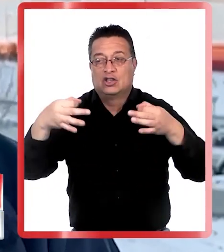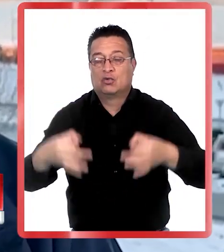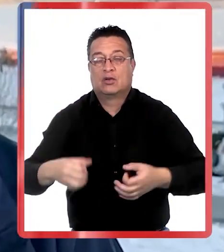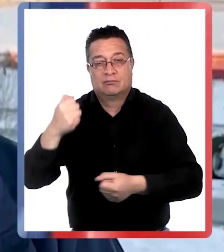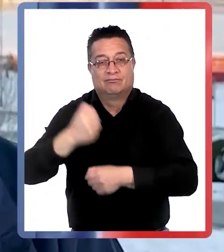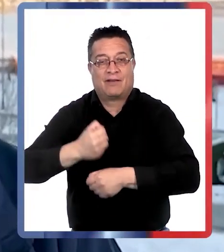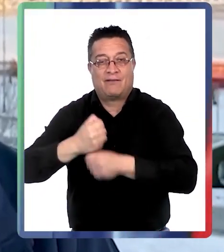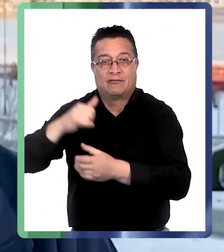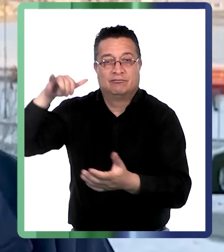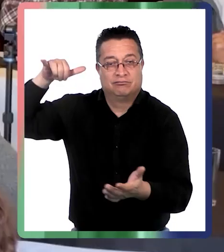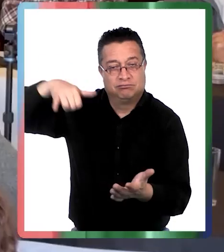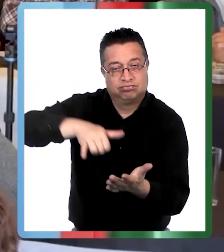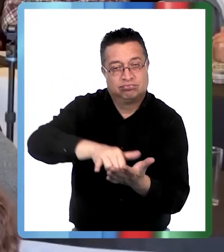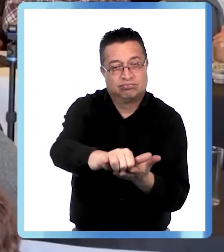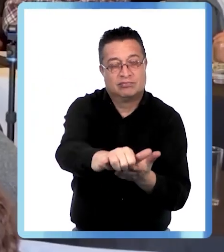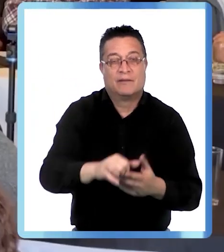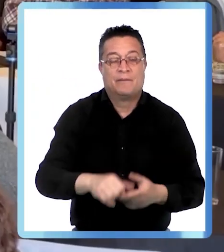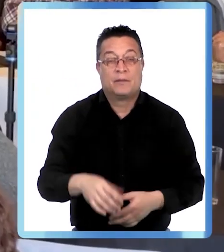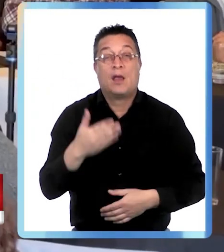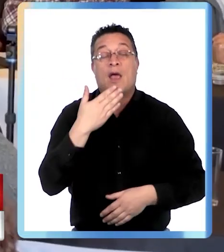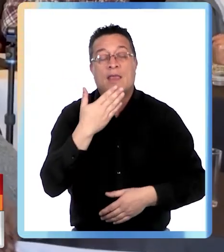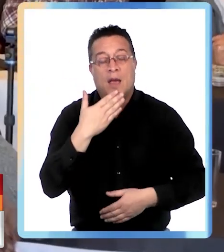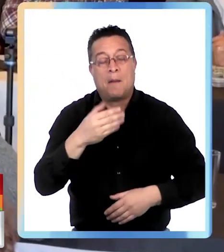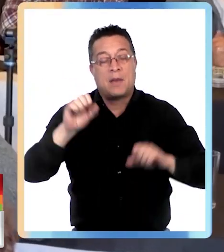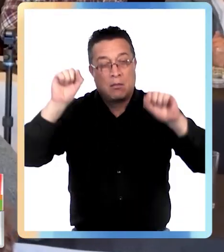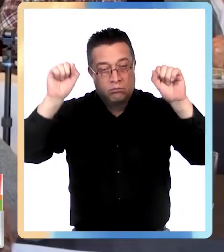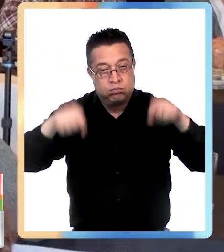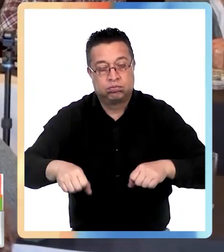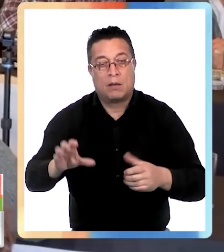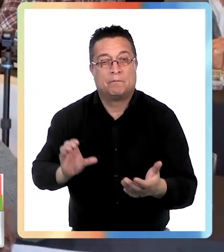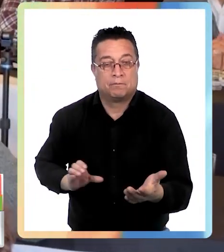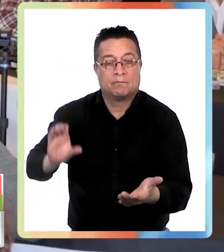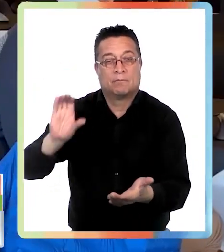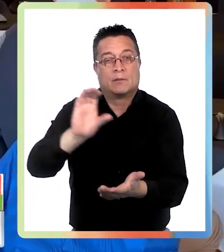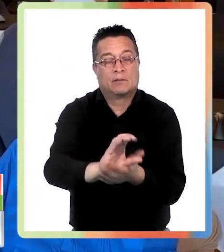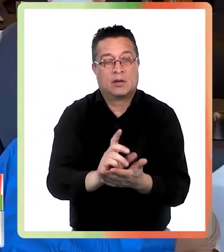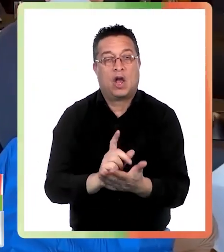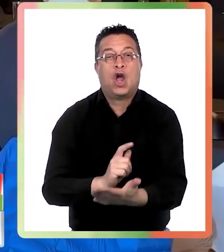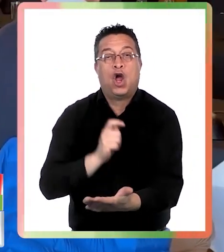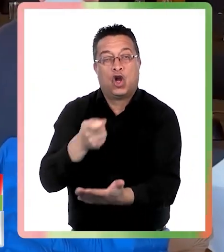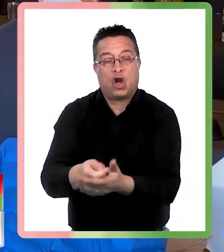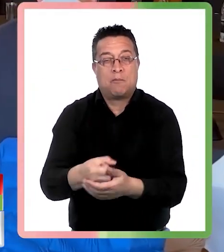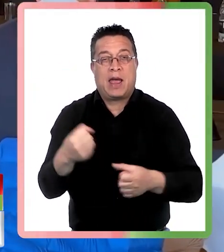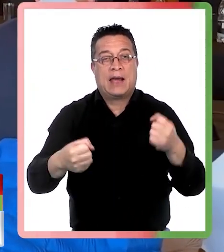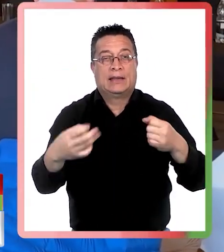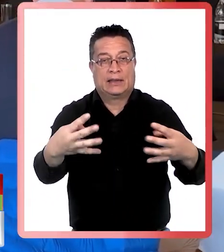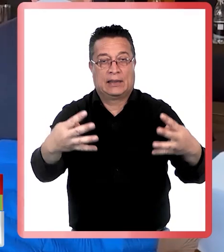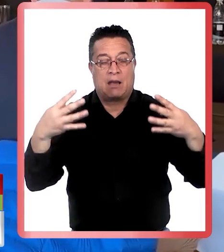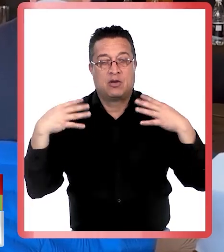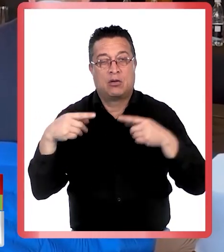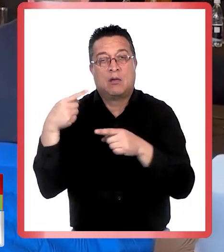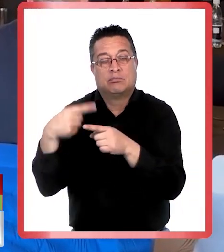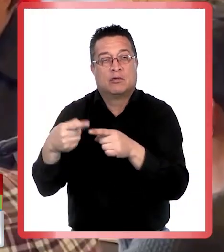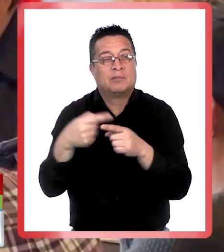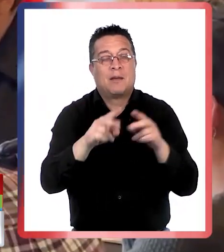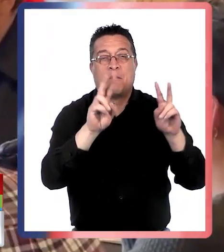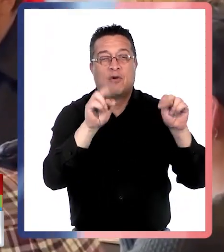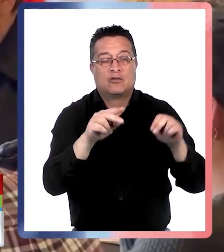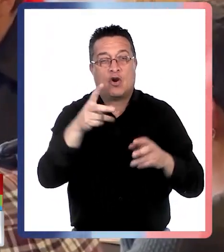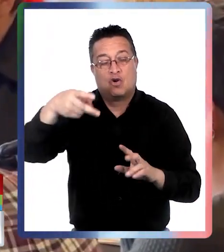seguridad a las operaciones aéreas además vio luz verde el financiamiento para la adquisición de camiones